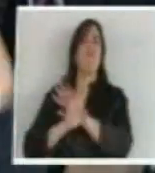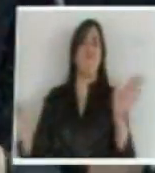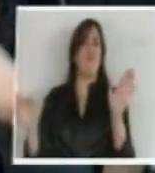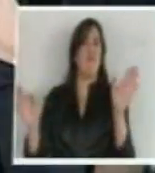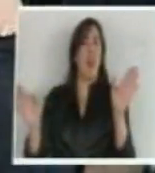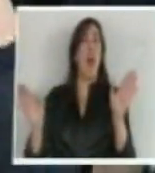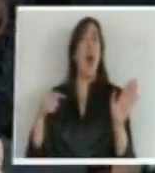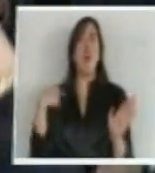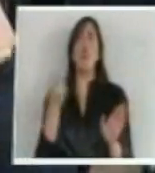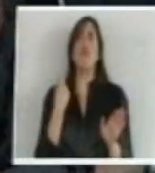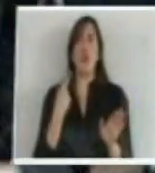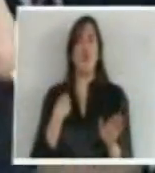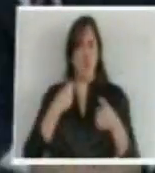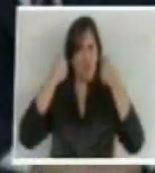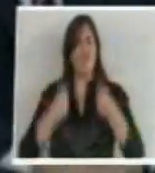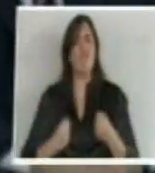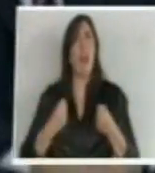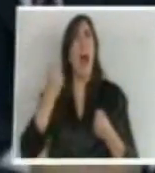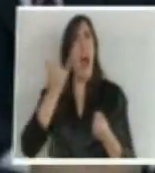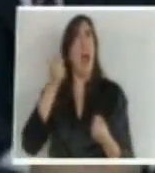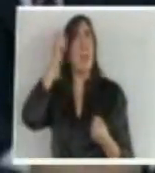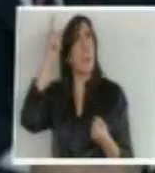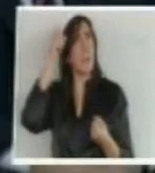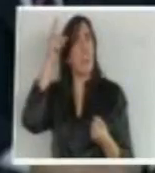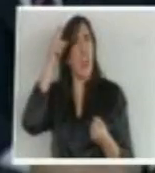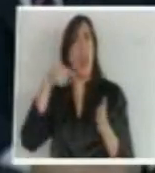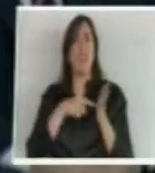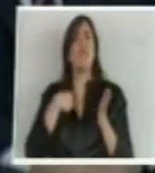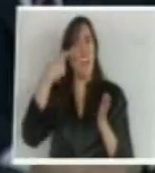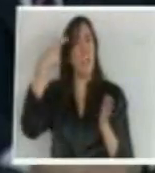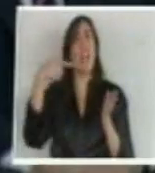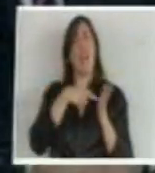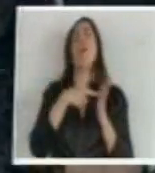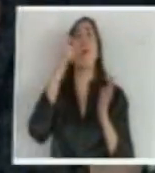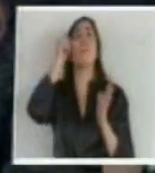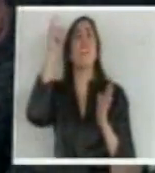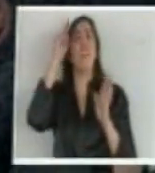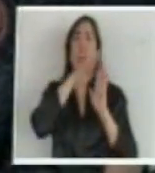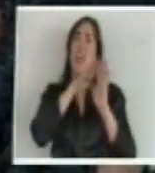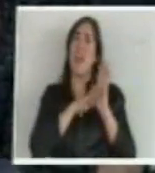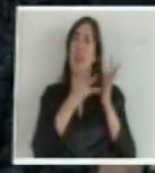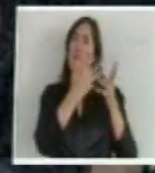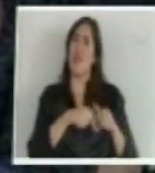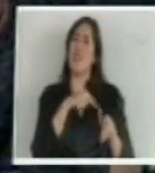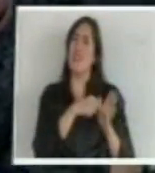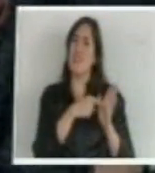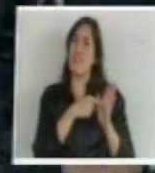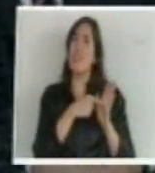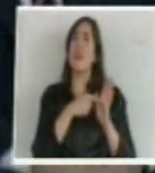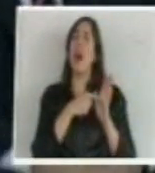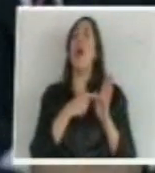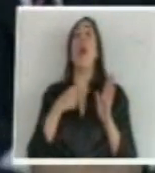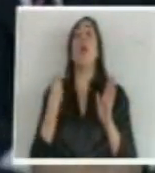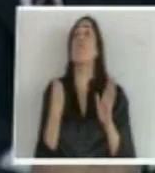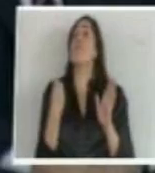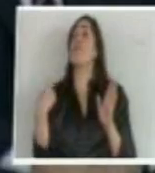porque estamos convencidos de estas ideas, porque lejos de creer